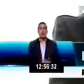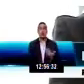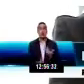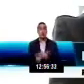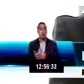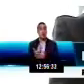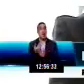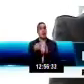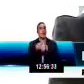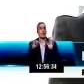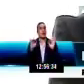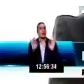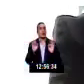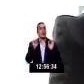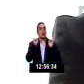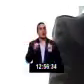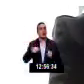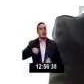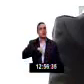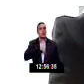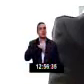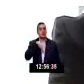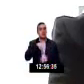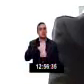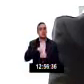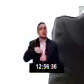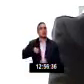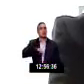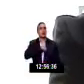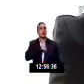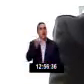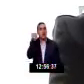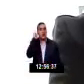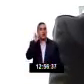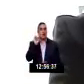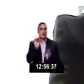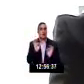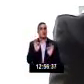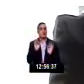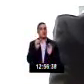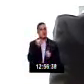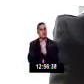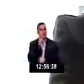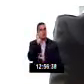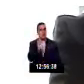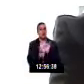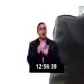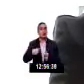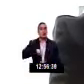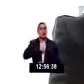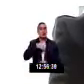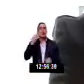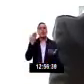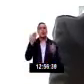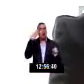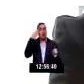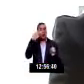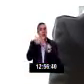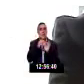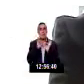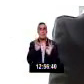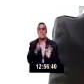procesos son eje de las políticas de esta y cualquier administración eficiente. Buscamos eso,